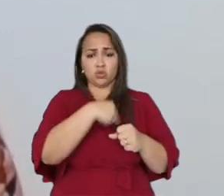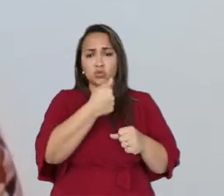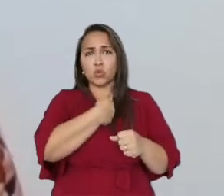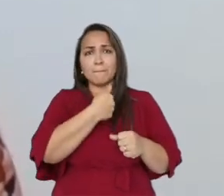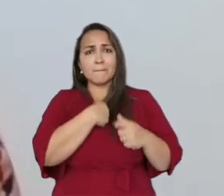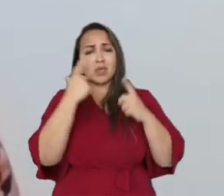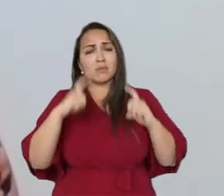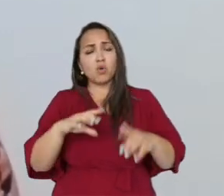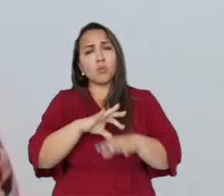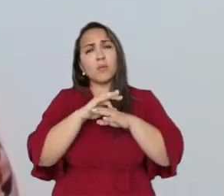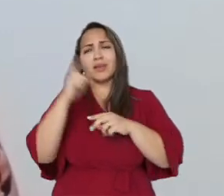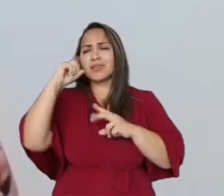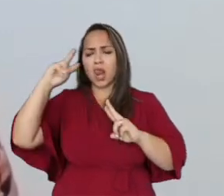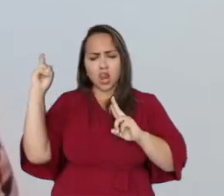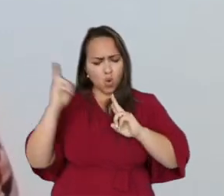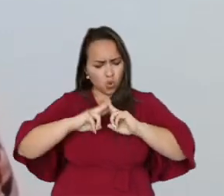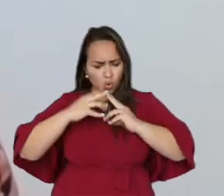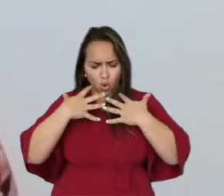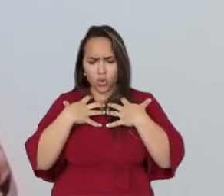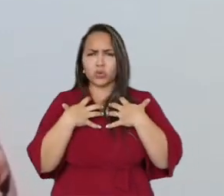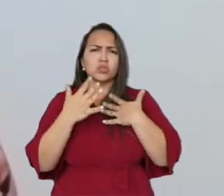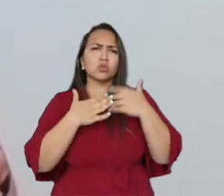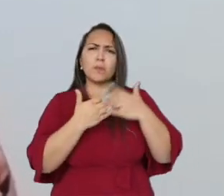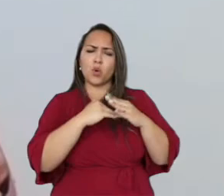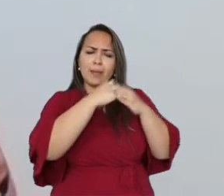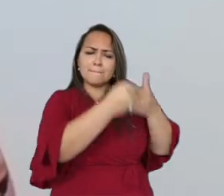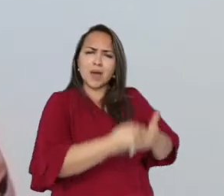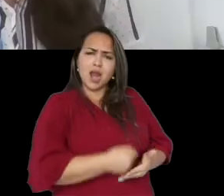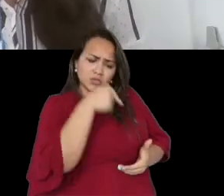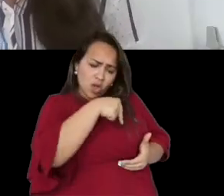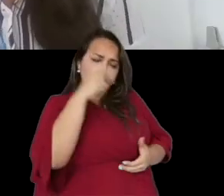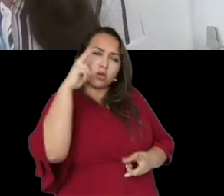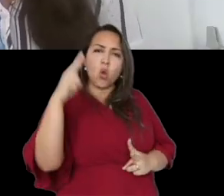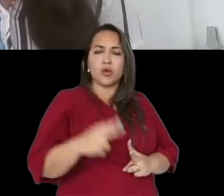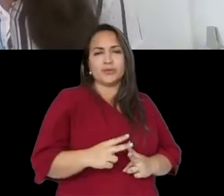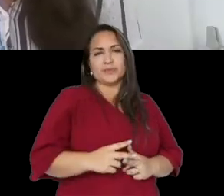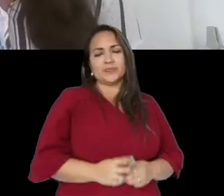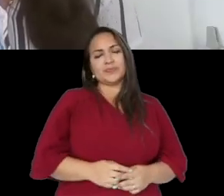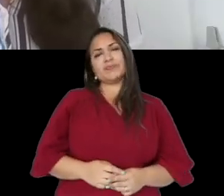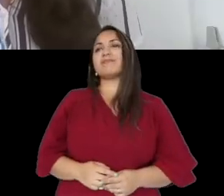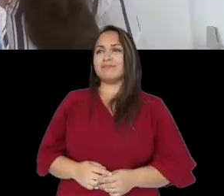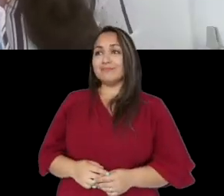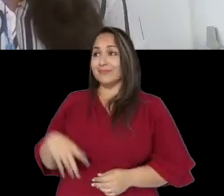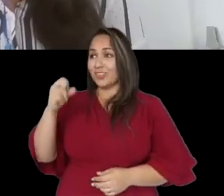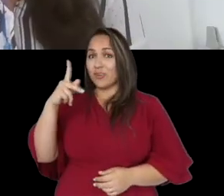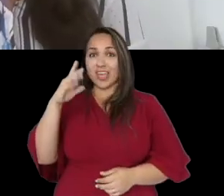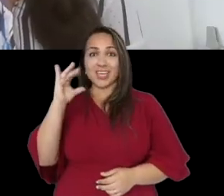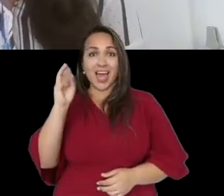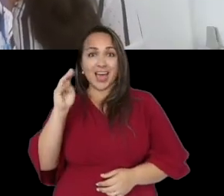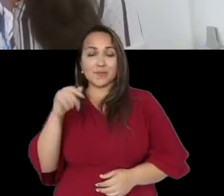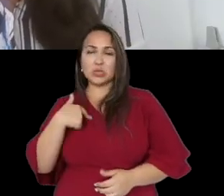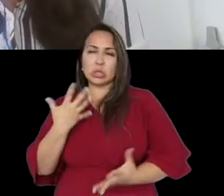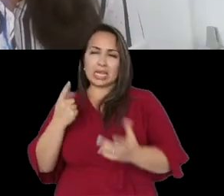hecho y el que nos conoce aún en el vientre de nuestra madre. Ok, Carmen. Entonces,